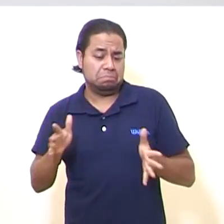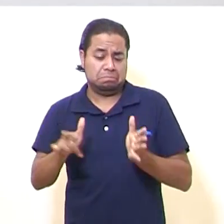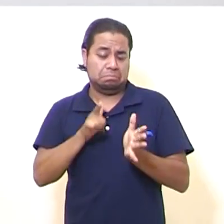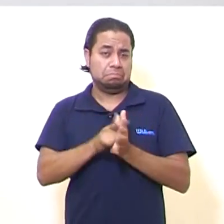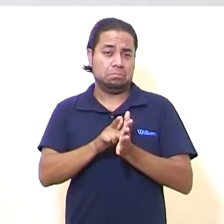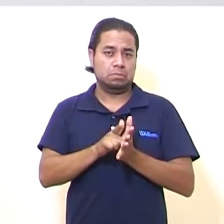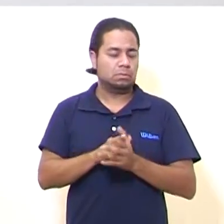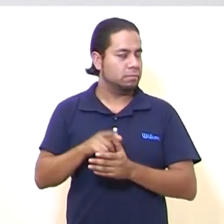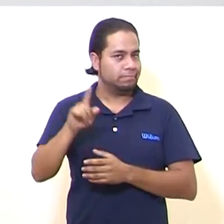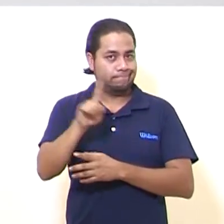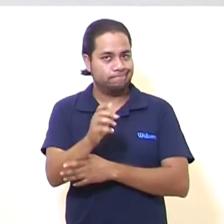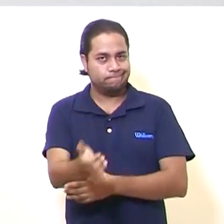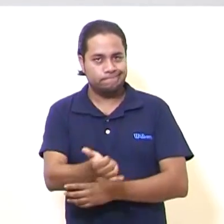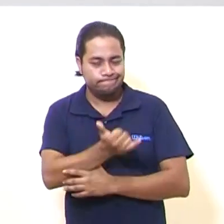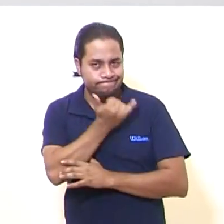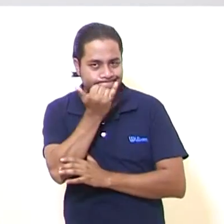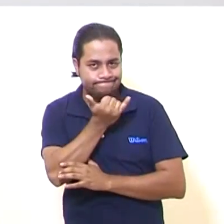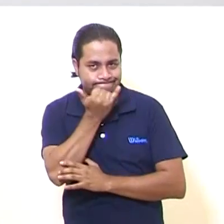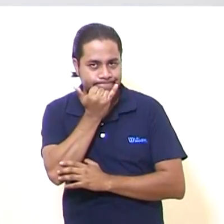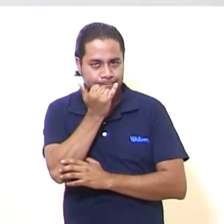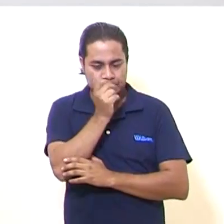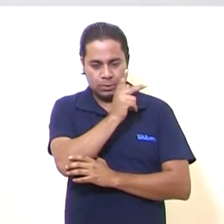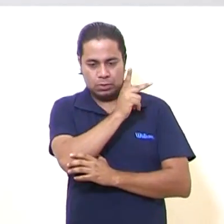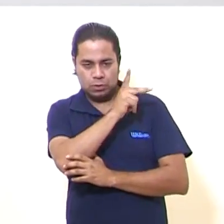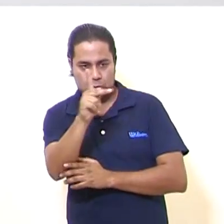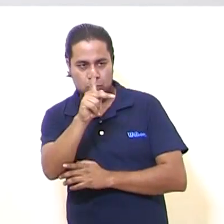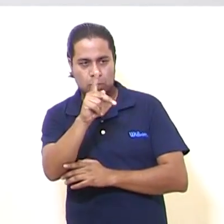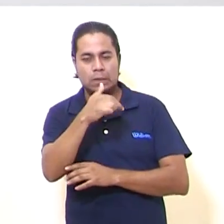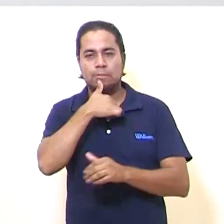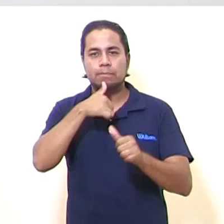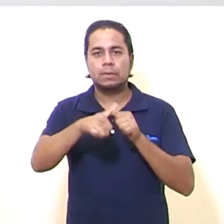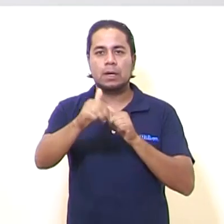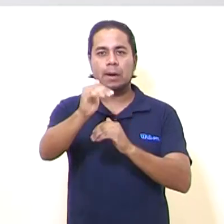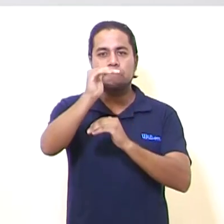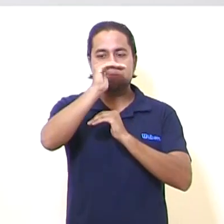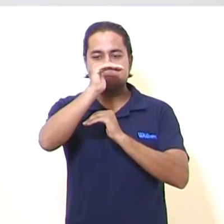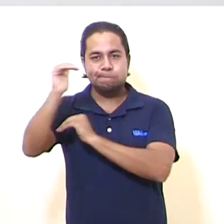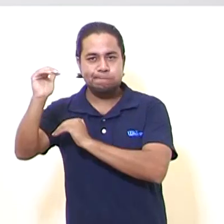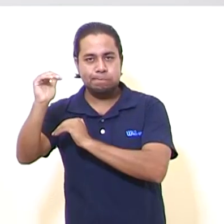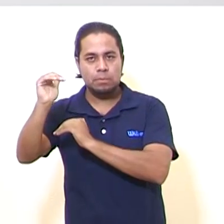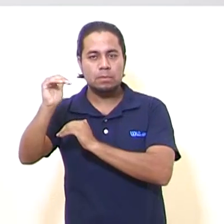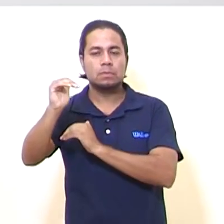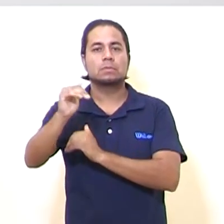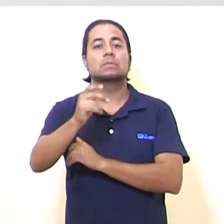error más, porque todas las mayúsculas